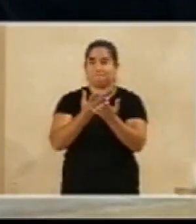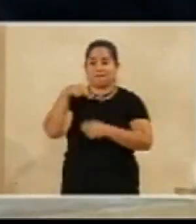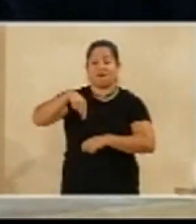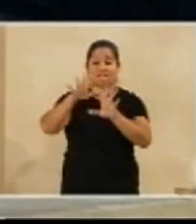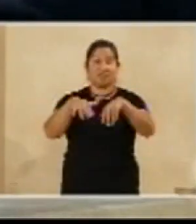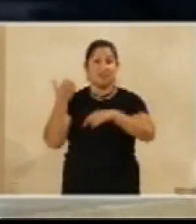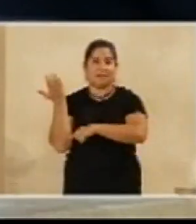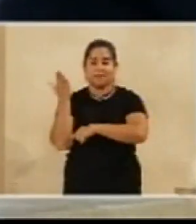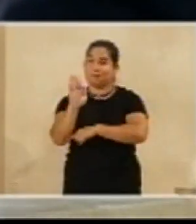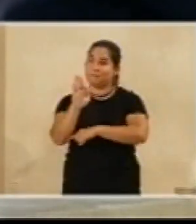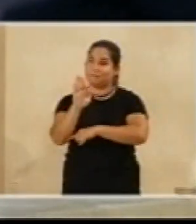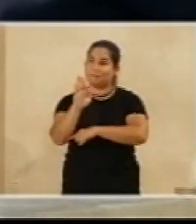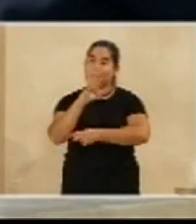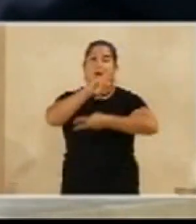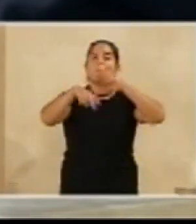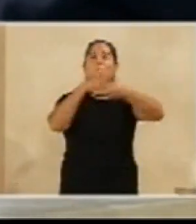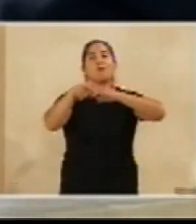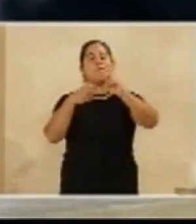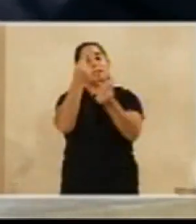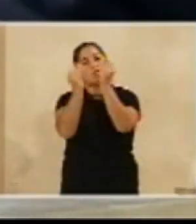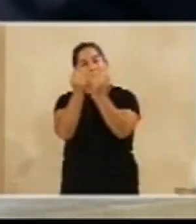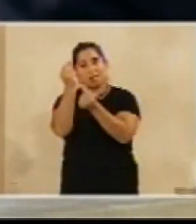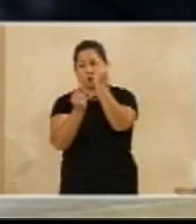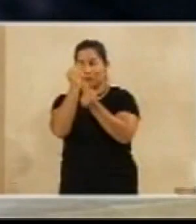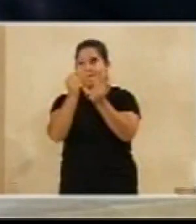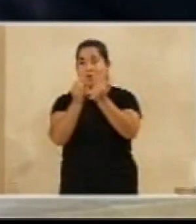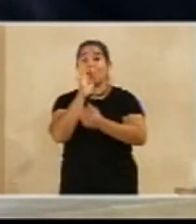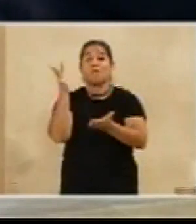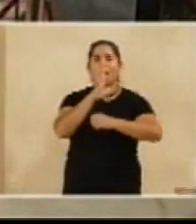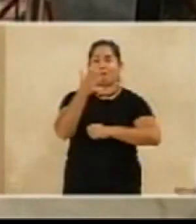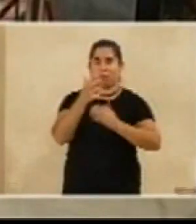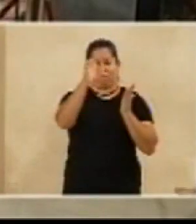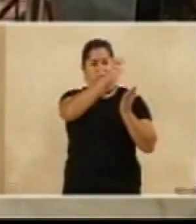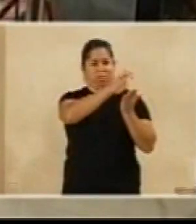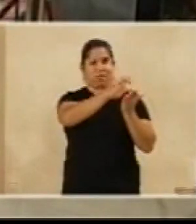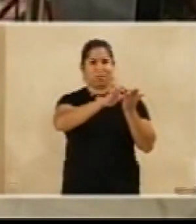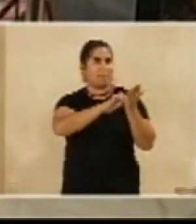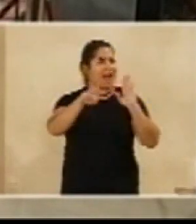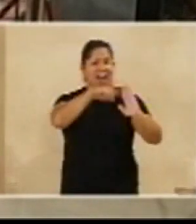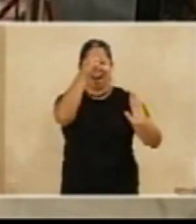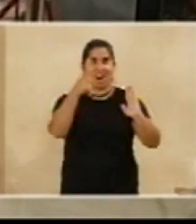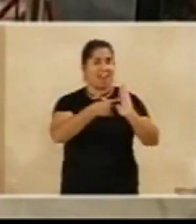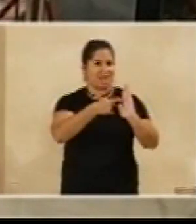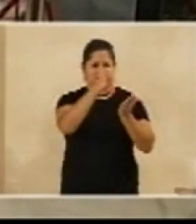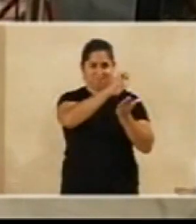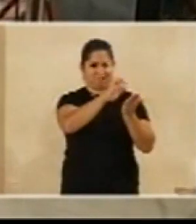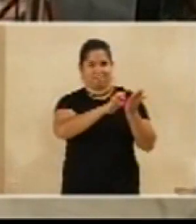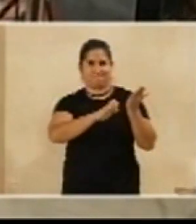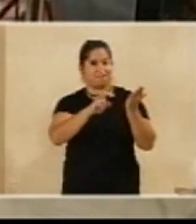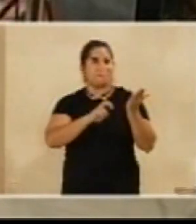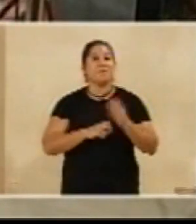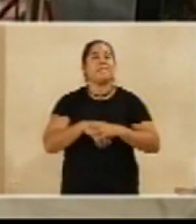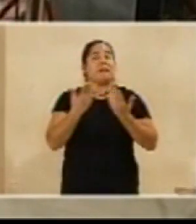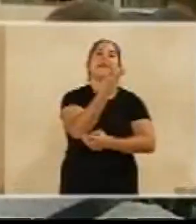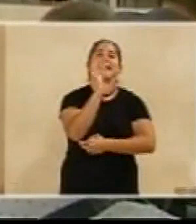saca adelante su propuesta de crear una ruta cultural de murales exteriores con obras del movimiento indaliano. Y a Podemos se le